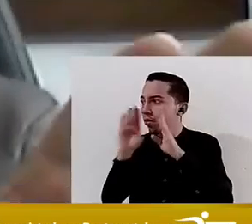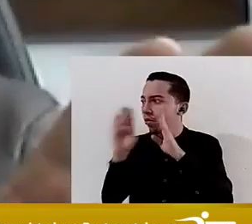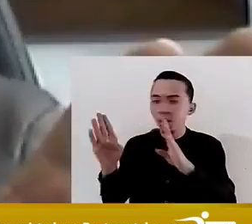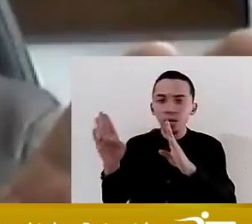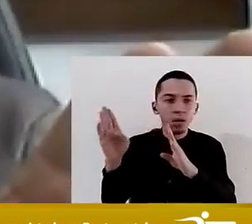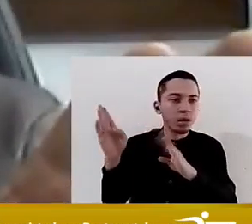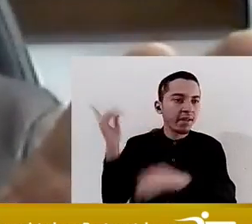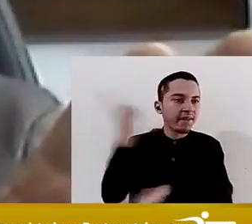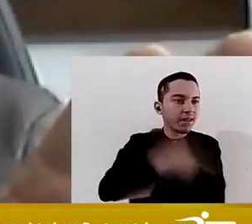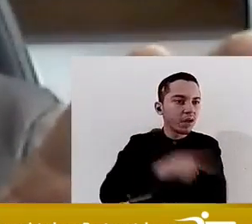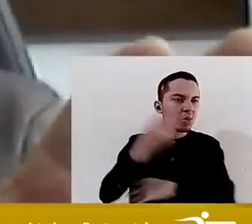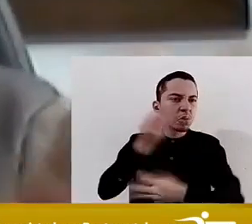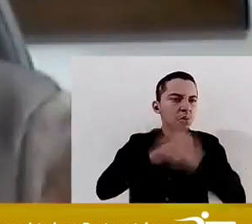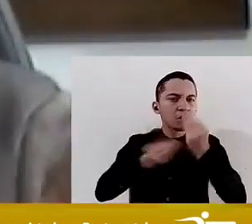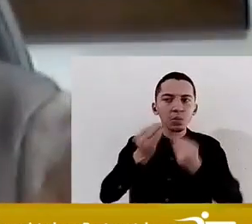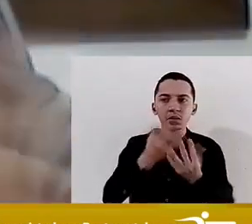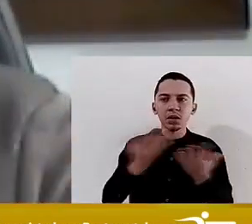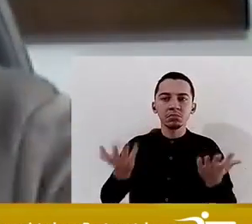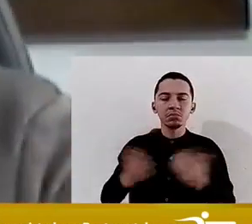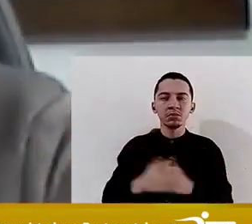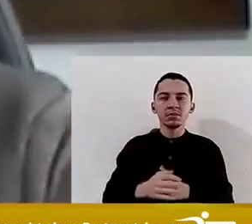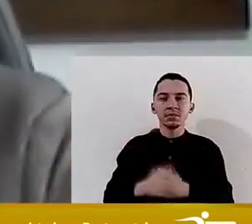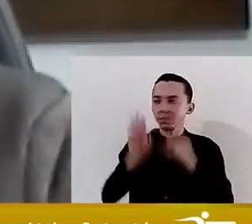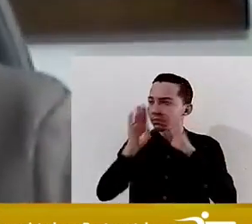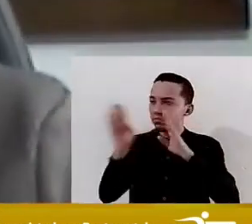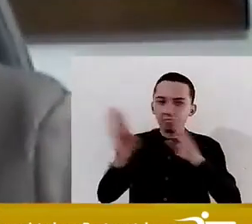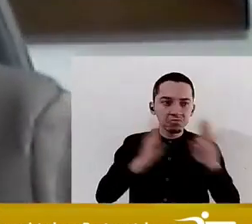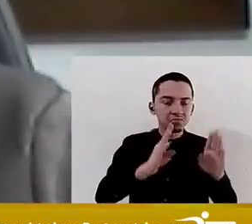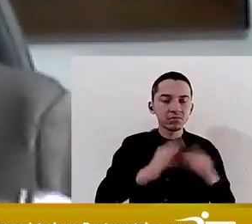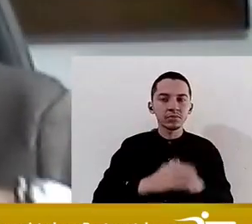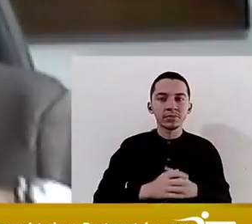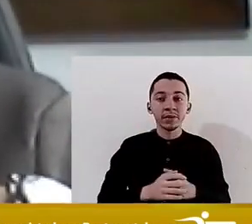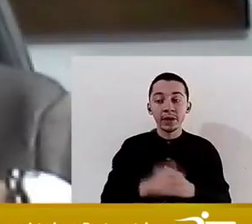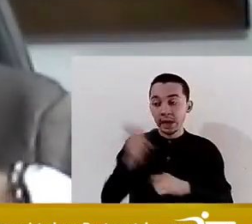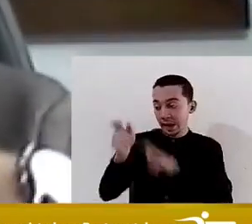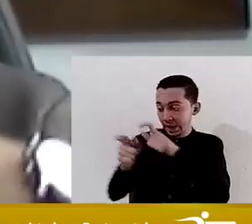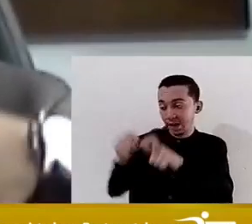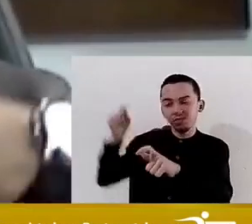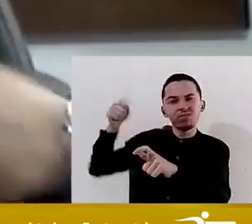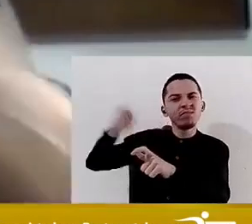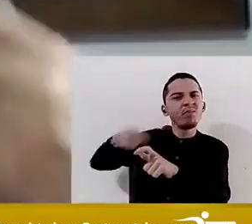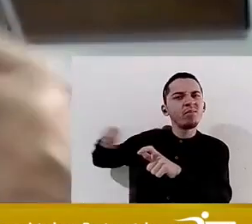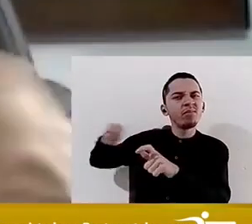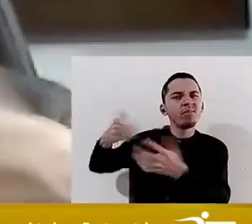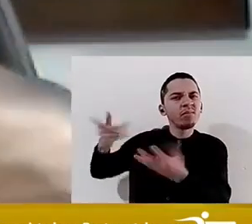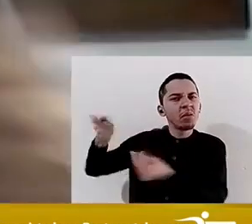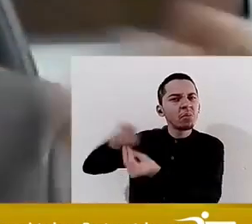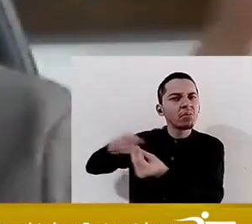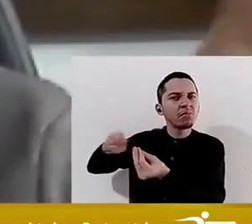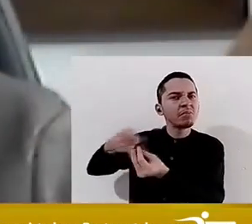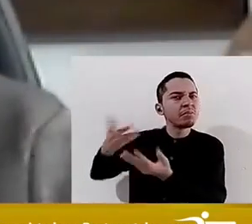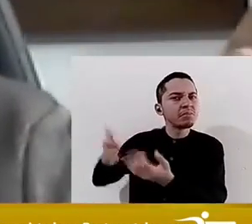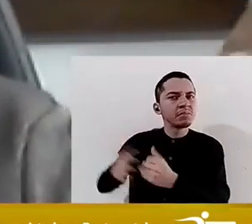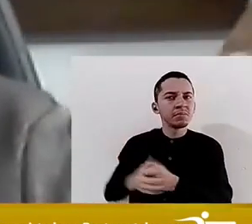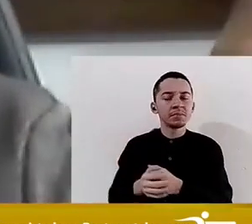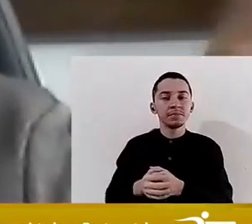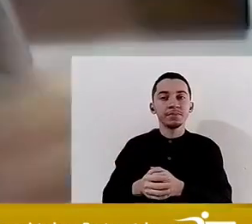etcétera. Entonces, esas personas viven con unos parámetros